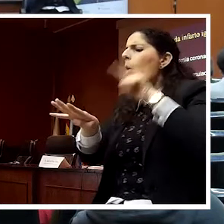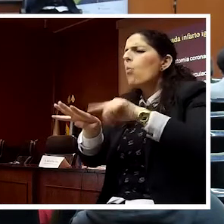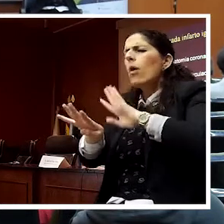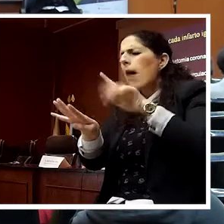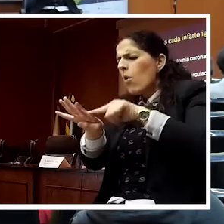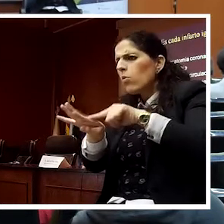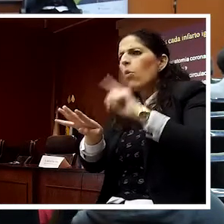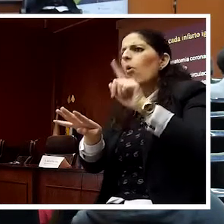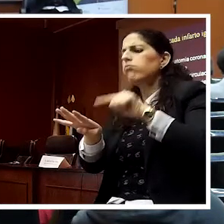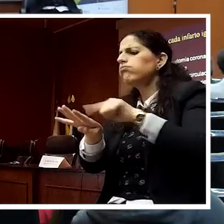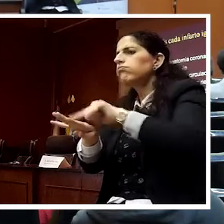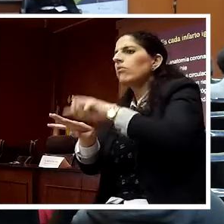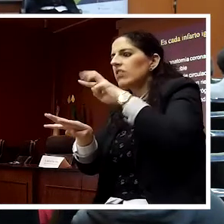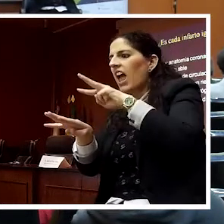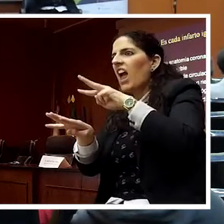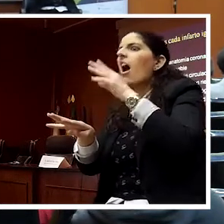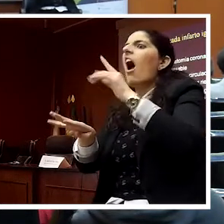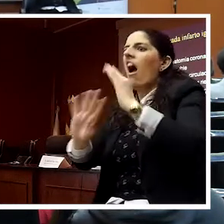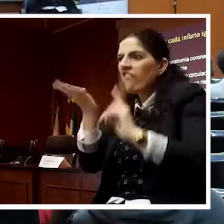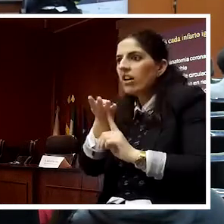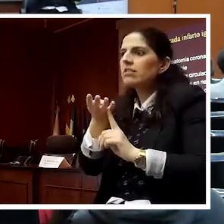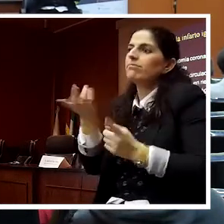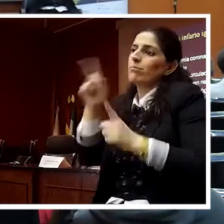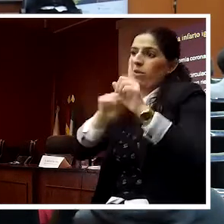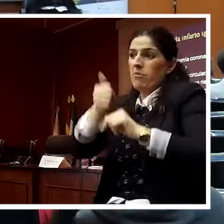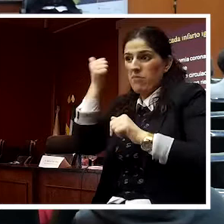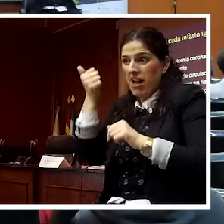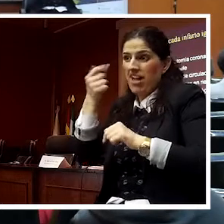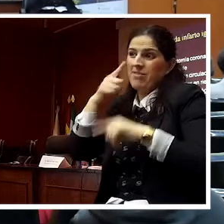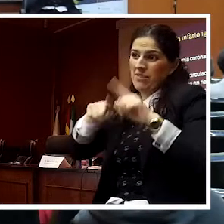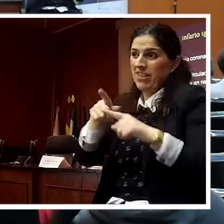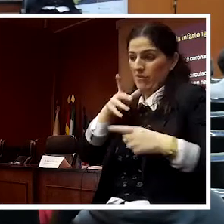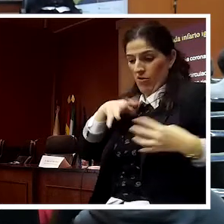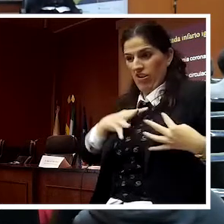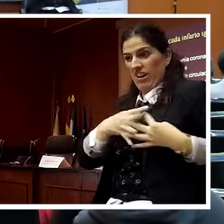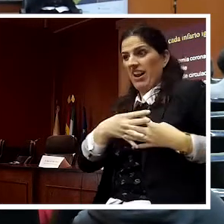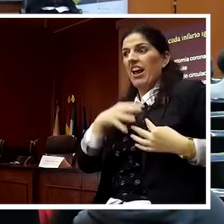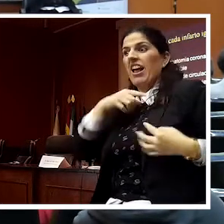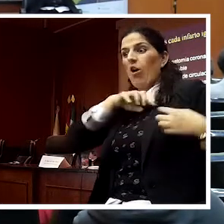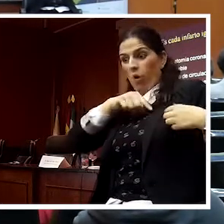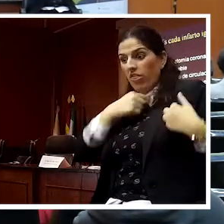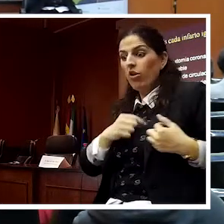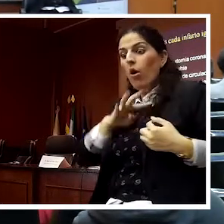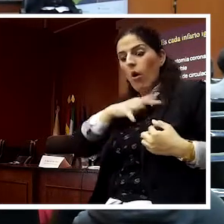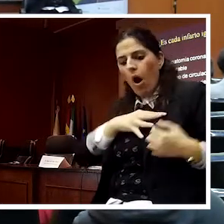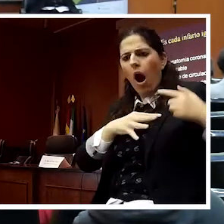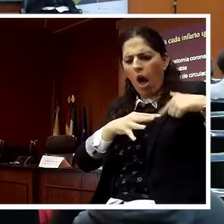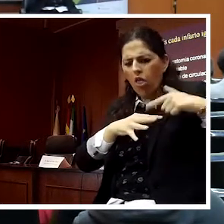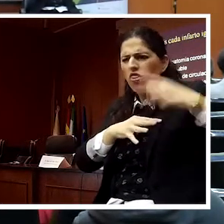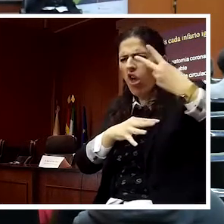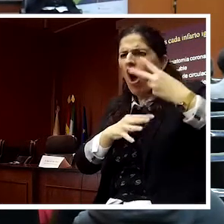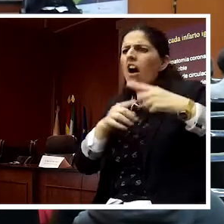igual. De manera que también, volver a mencionar lo que antes dije, hay condiciones